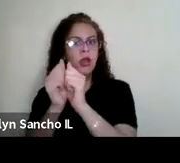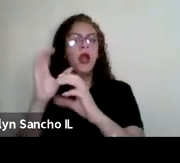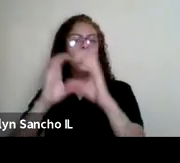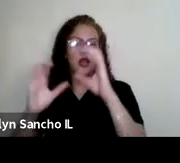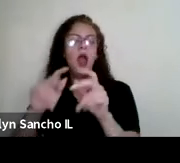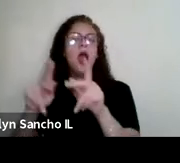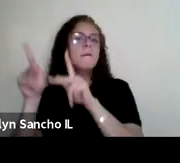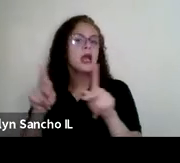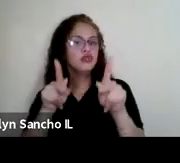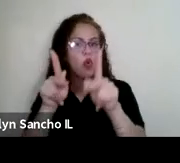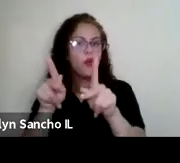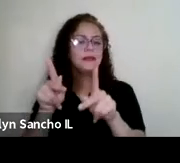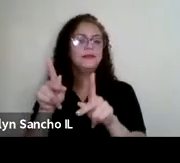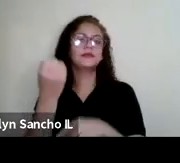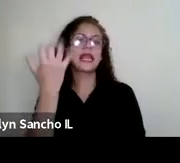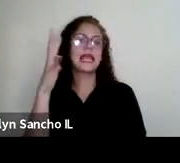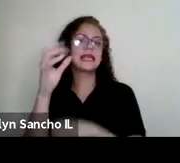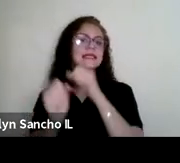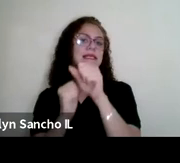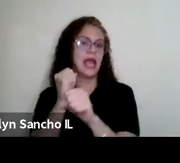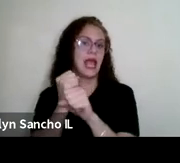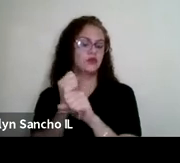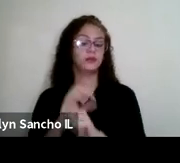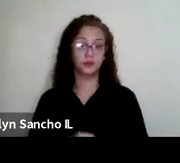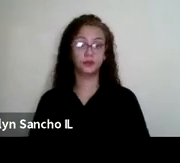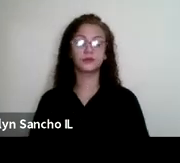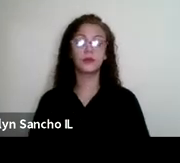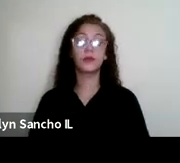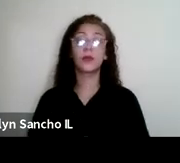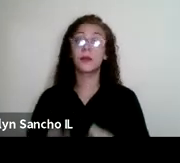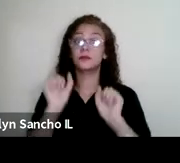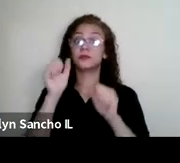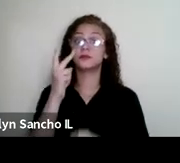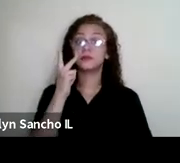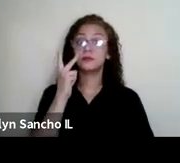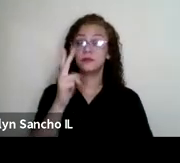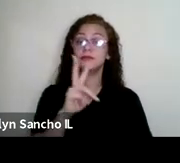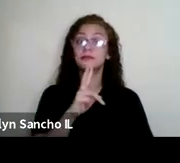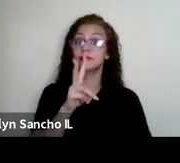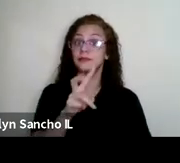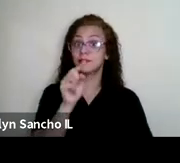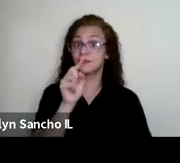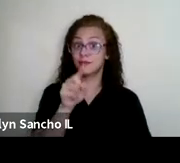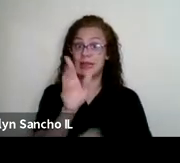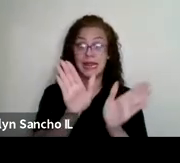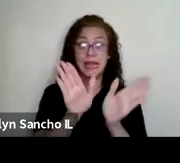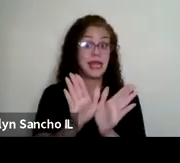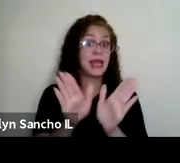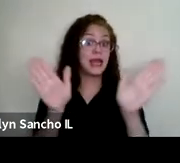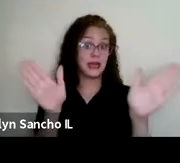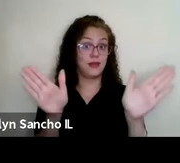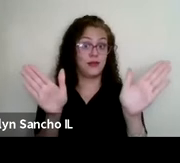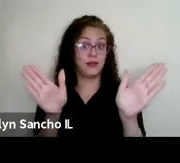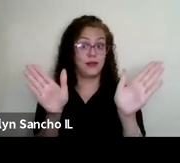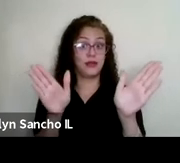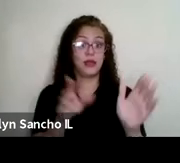las personas de 15 años de edad. Podemos ver, ¿verdad?, que en general el